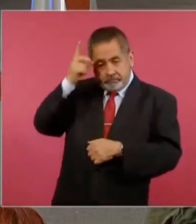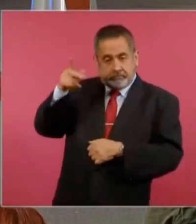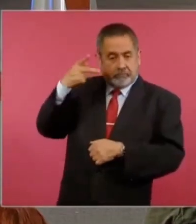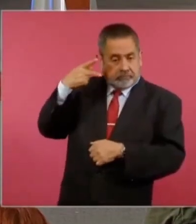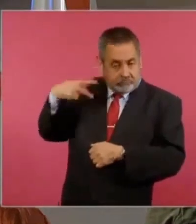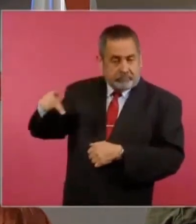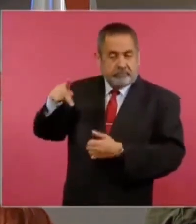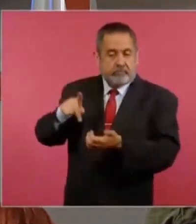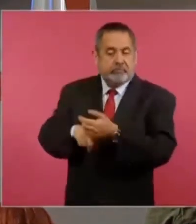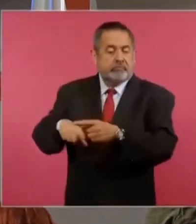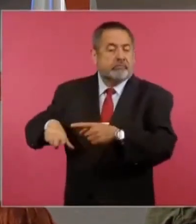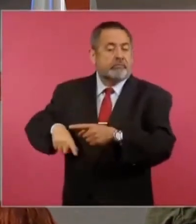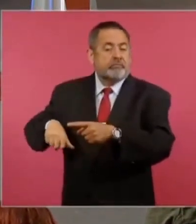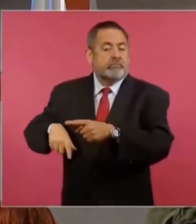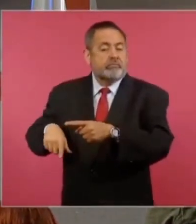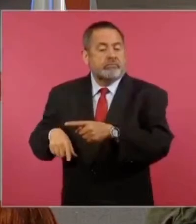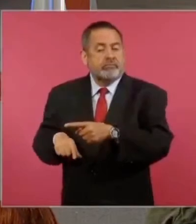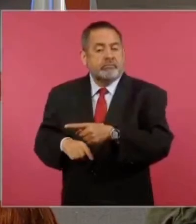que